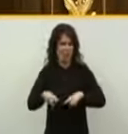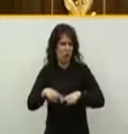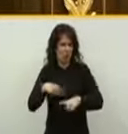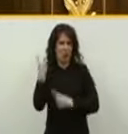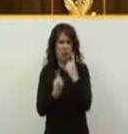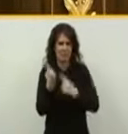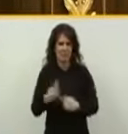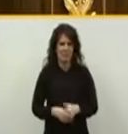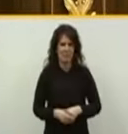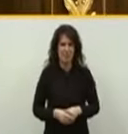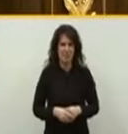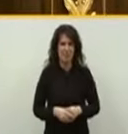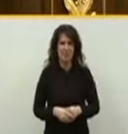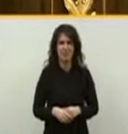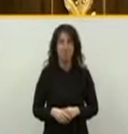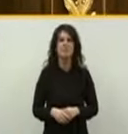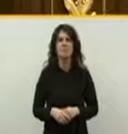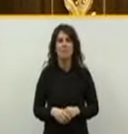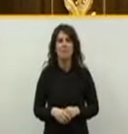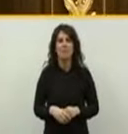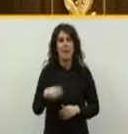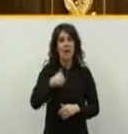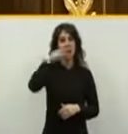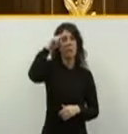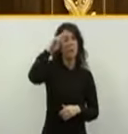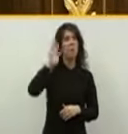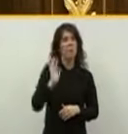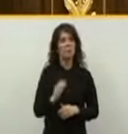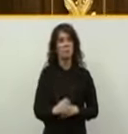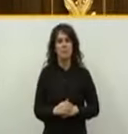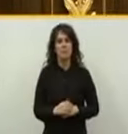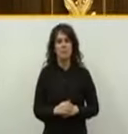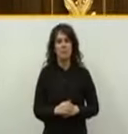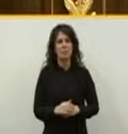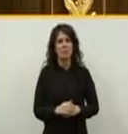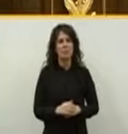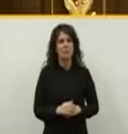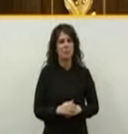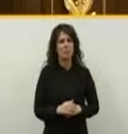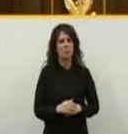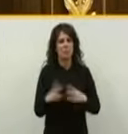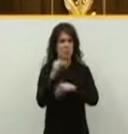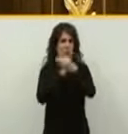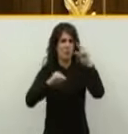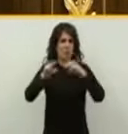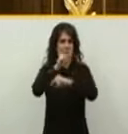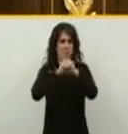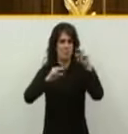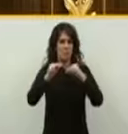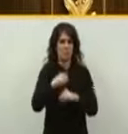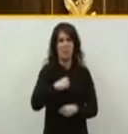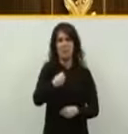Me preocupa, aunque en el fondo no tanto. Silencio, por